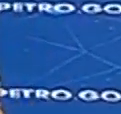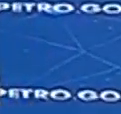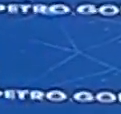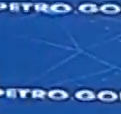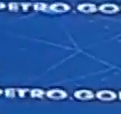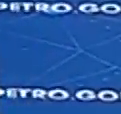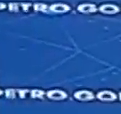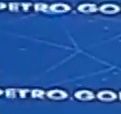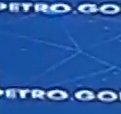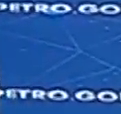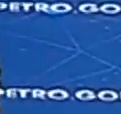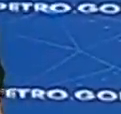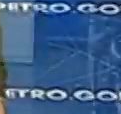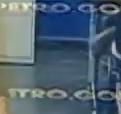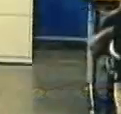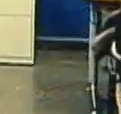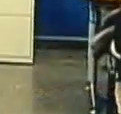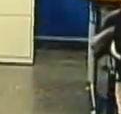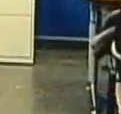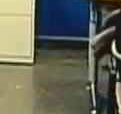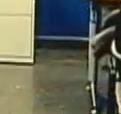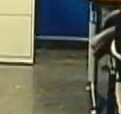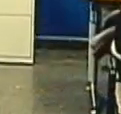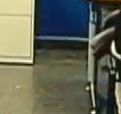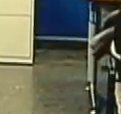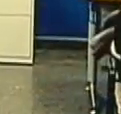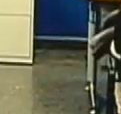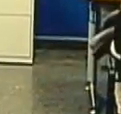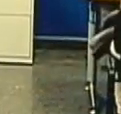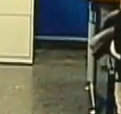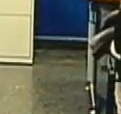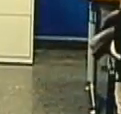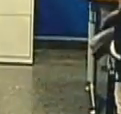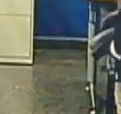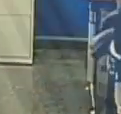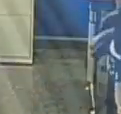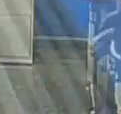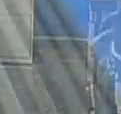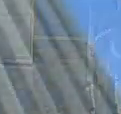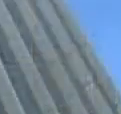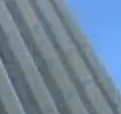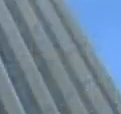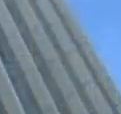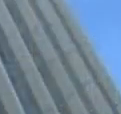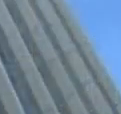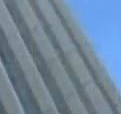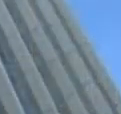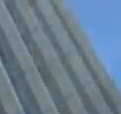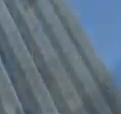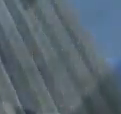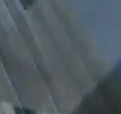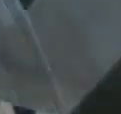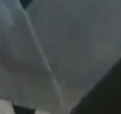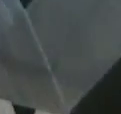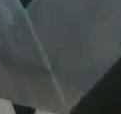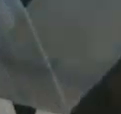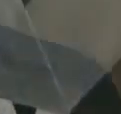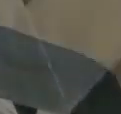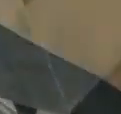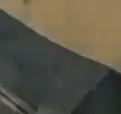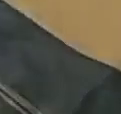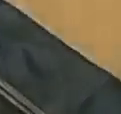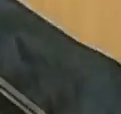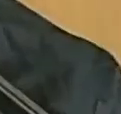La criptomoneda del pueblo venezolano recibió por nombre